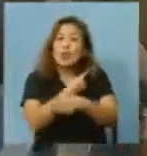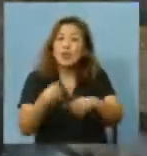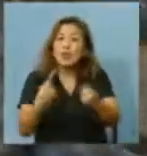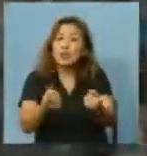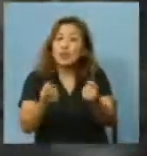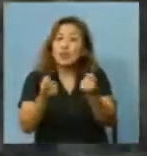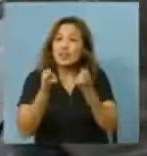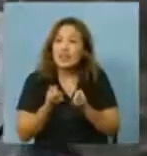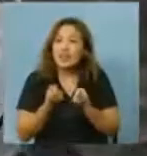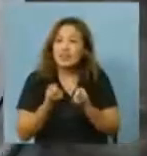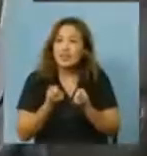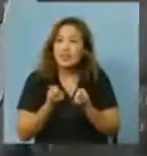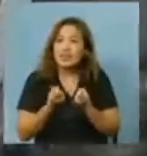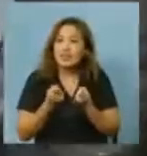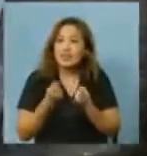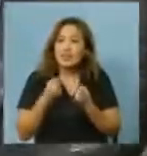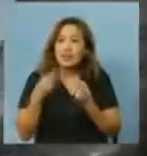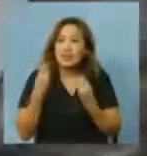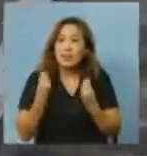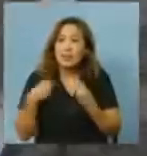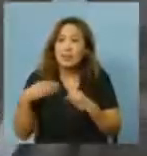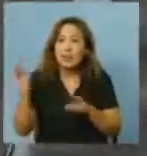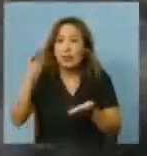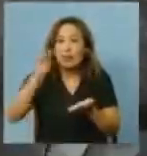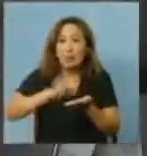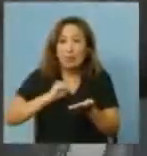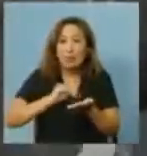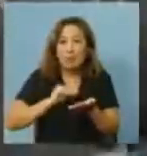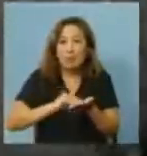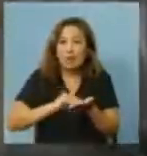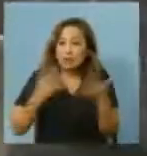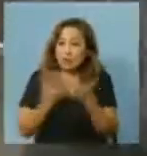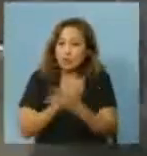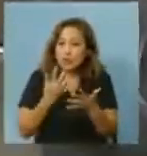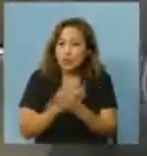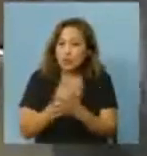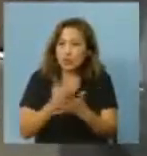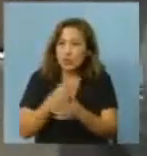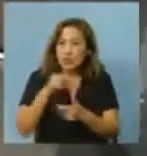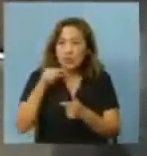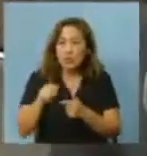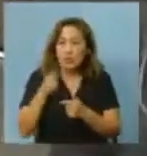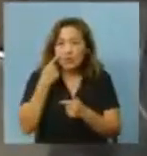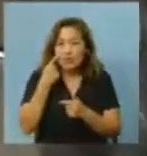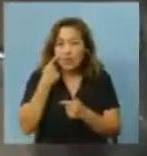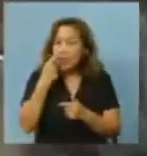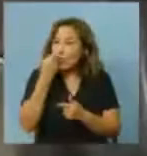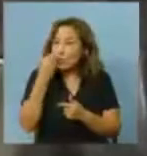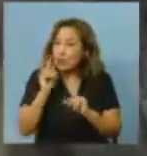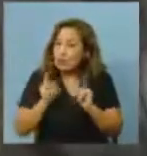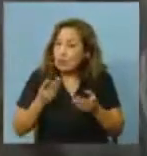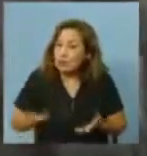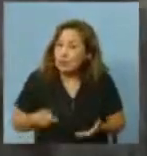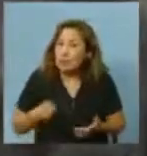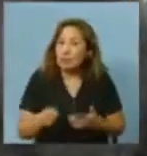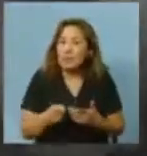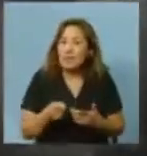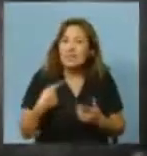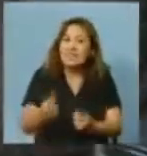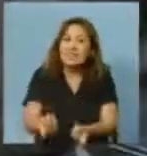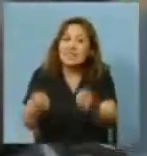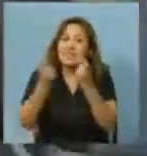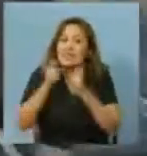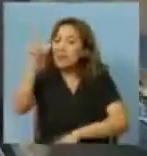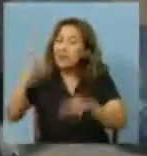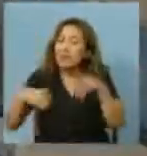son las necesidades que más los aquejan en lo que es principalmente alimentos y también si hacen falta